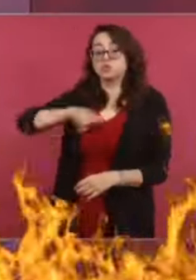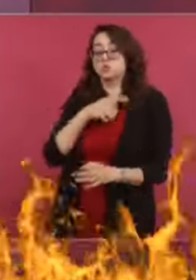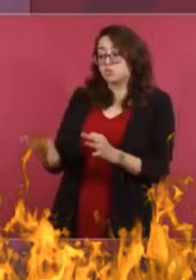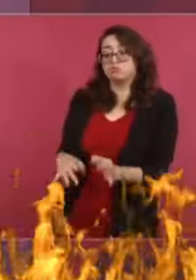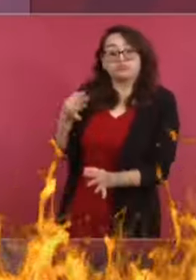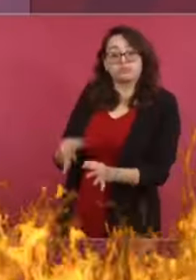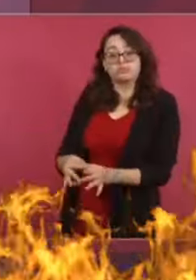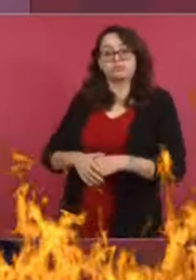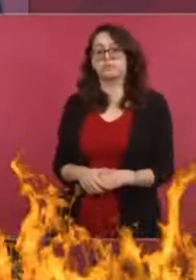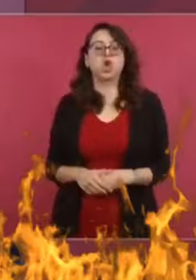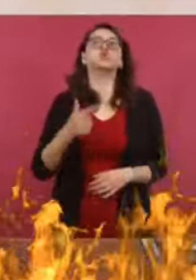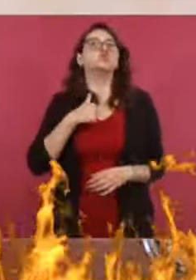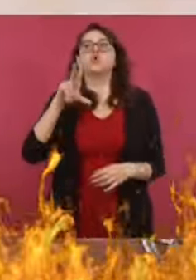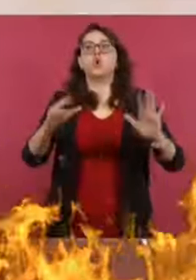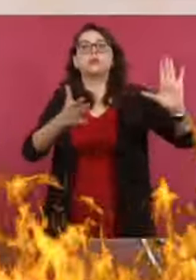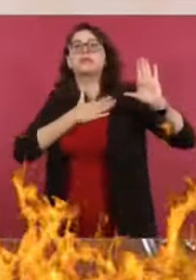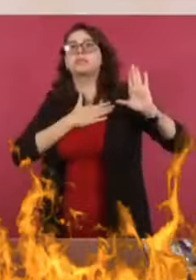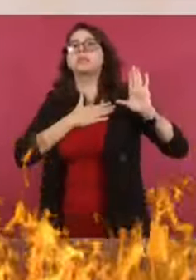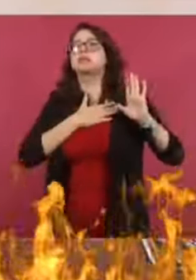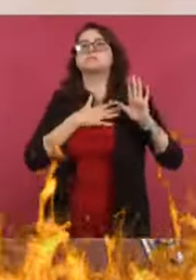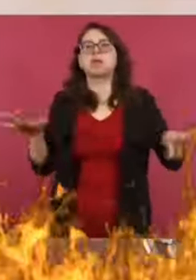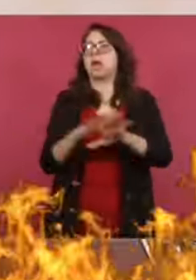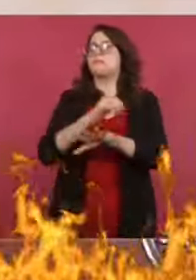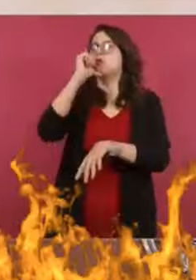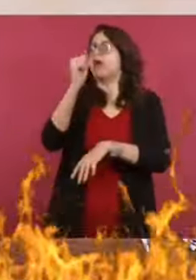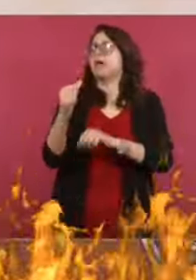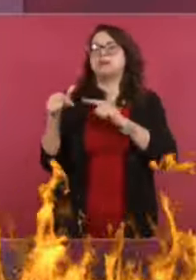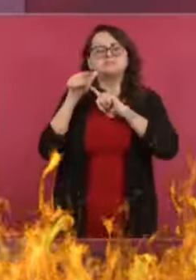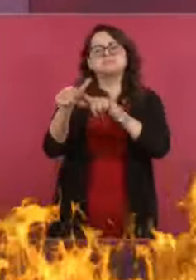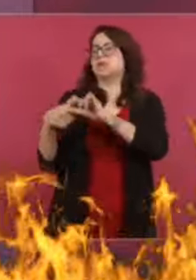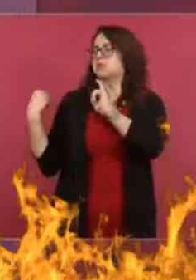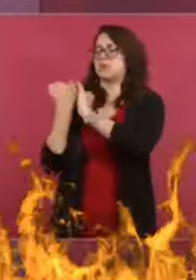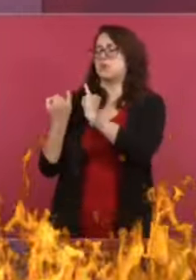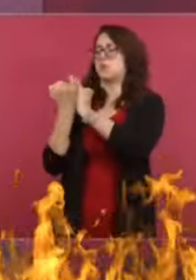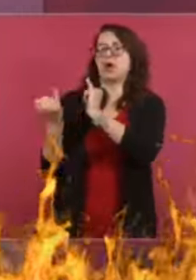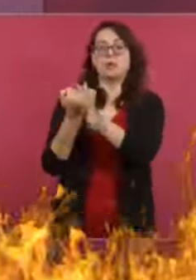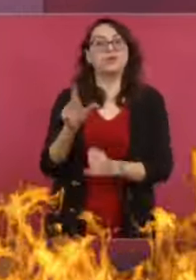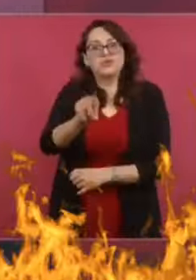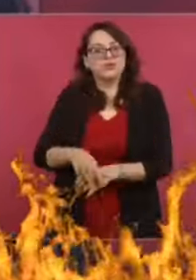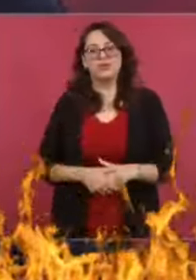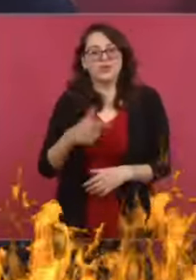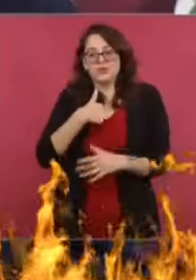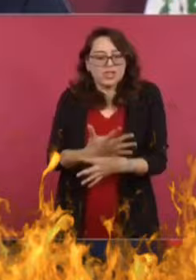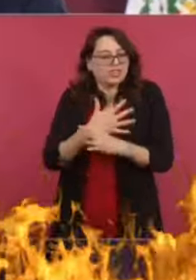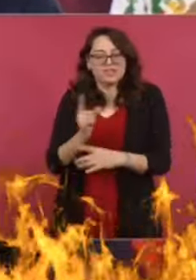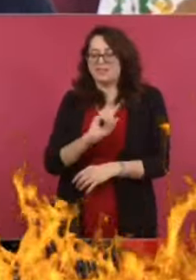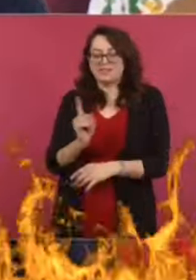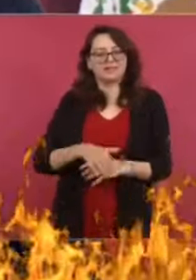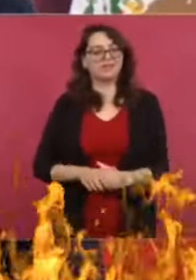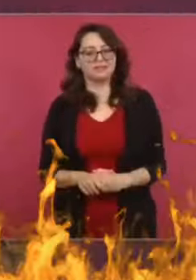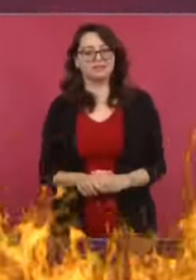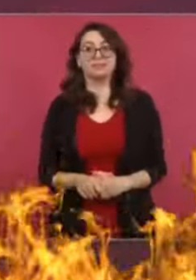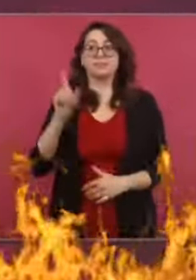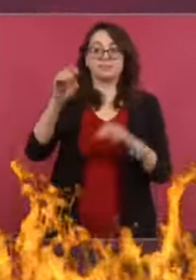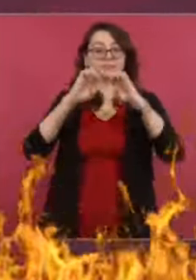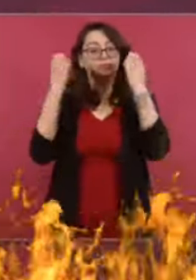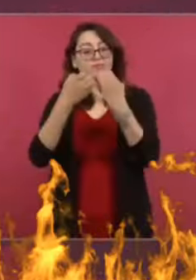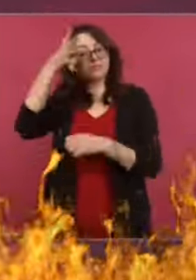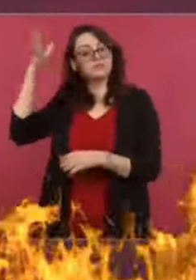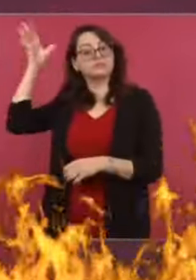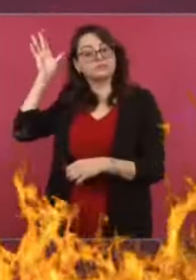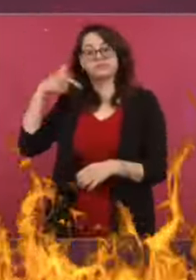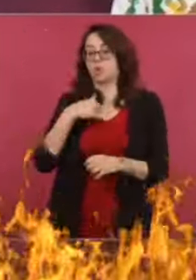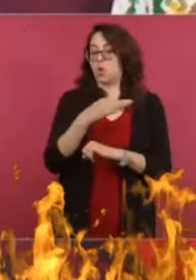No dijimos, va a ser más de lo mismo. No. Cuando cerré campaña en el Estadio Azteca,